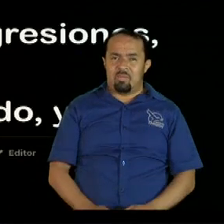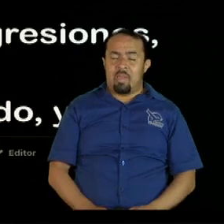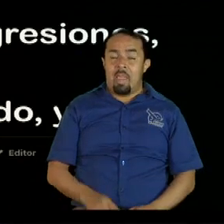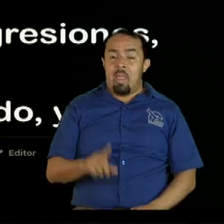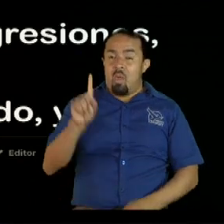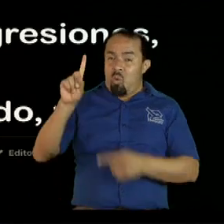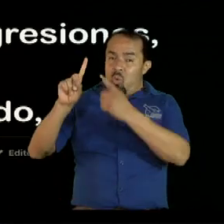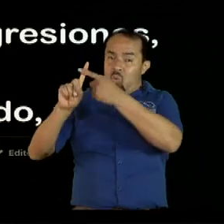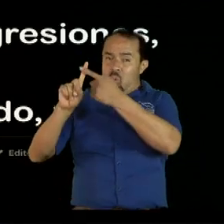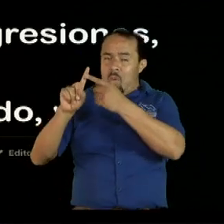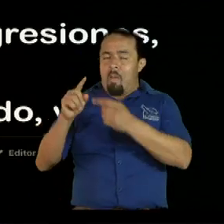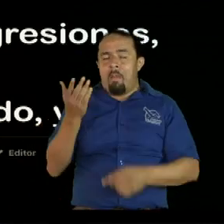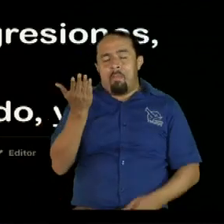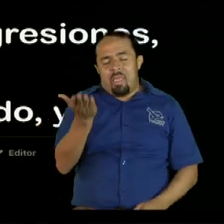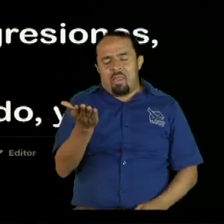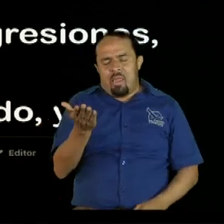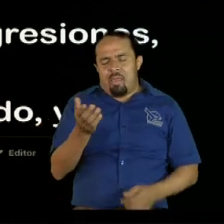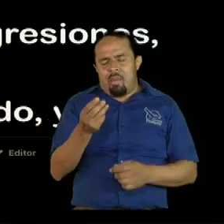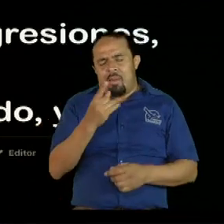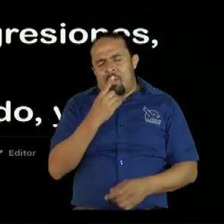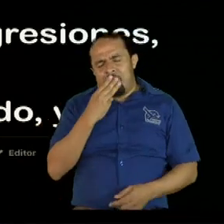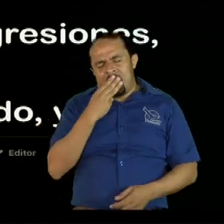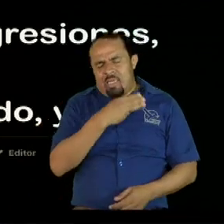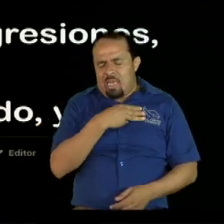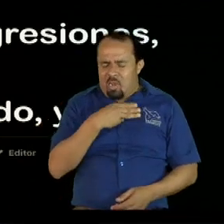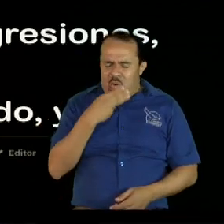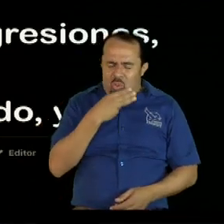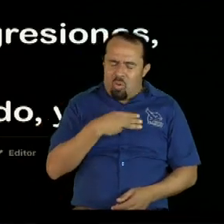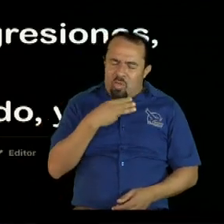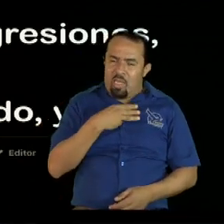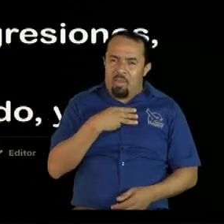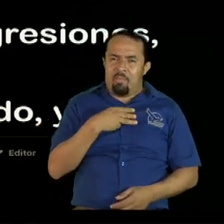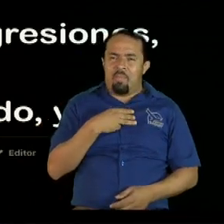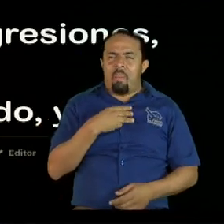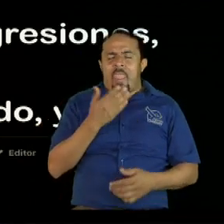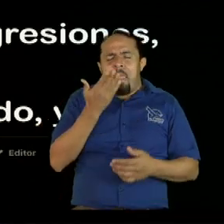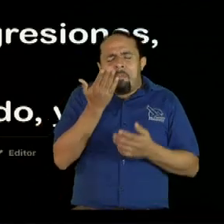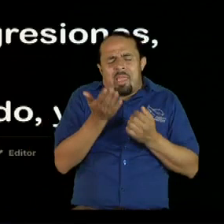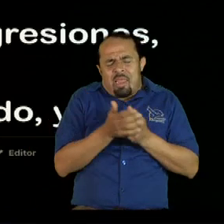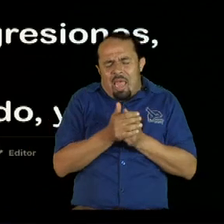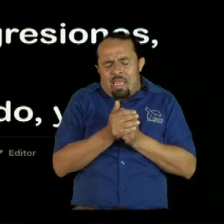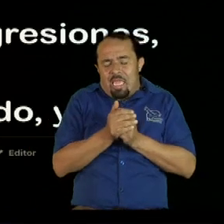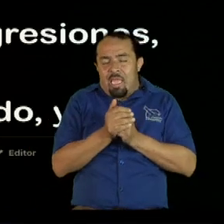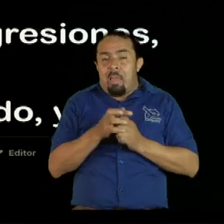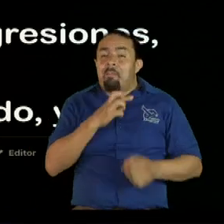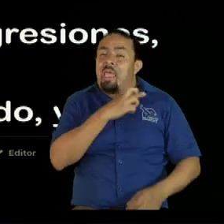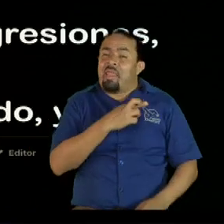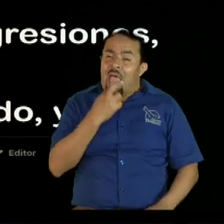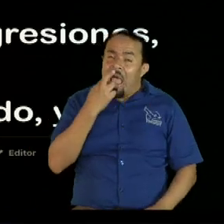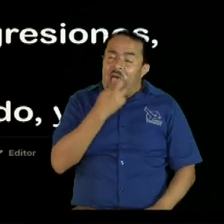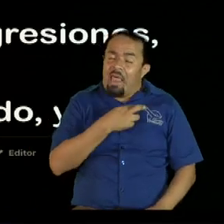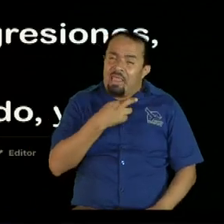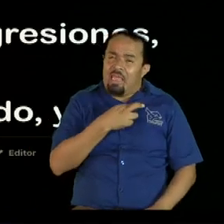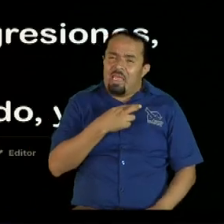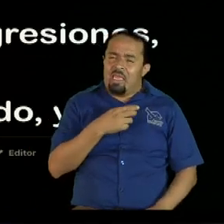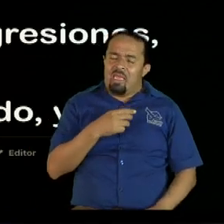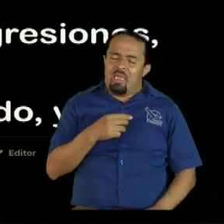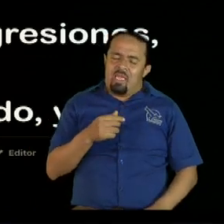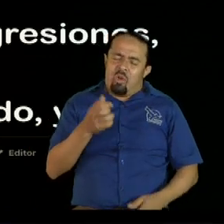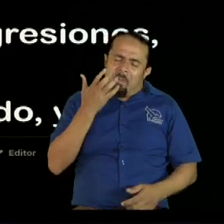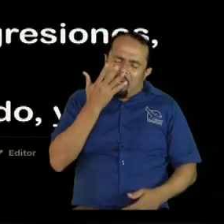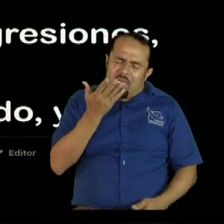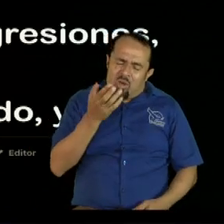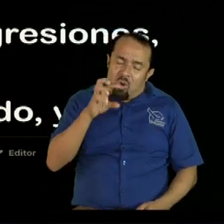Pide piedad, misericordia y compasión. Ten piedad de mí, oh